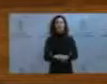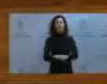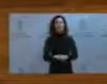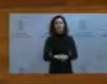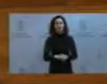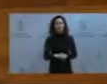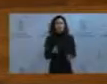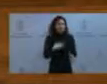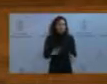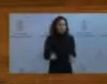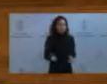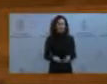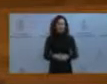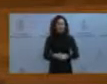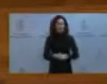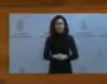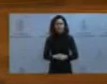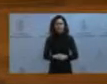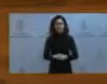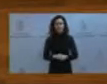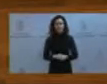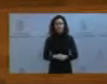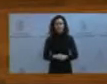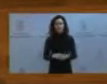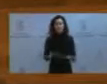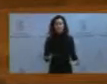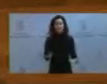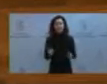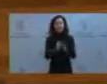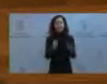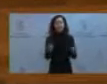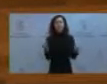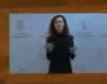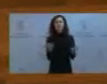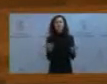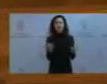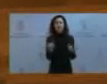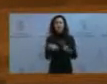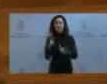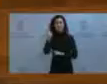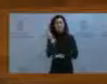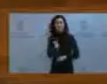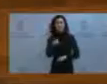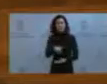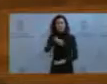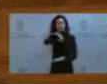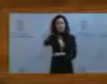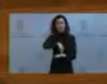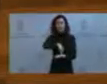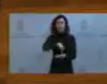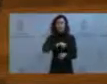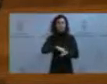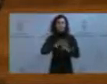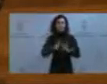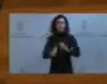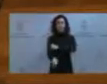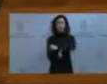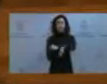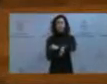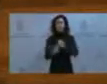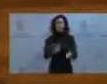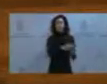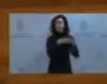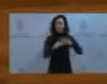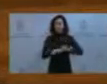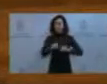juego medio y con el agravante de que luego usted nos viene aquí, aplicando esa táctica de catenaccio,